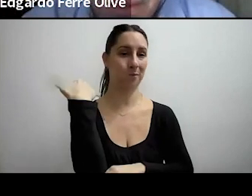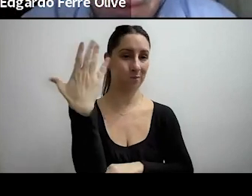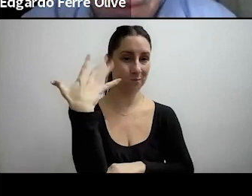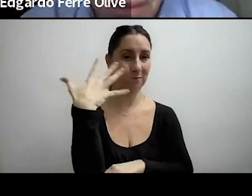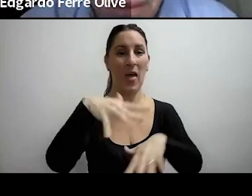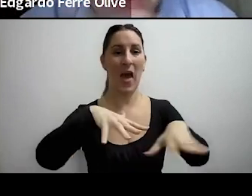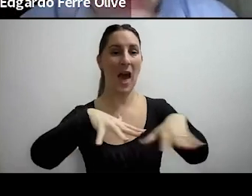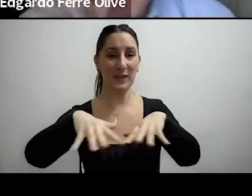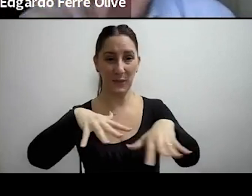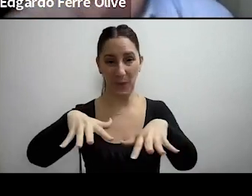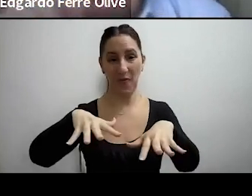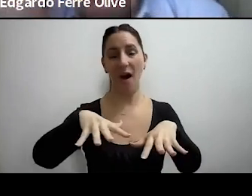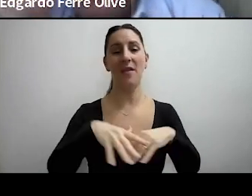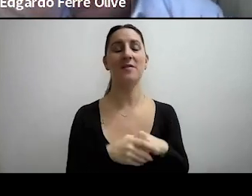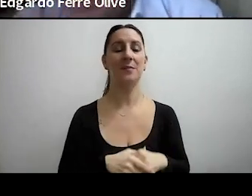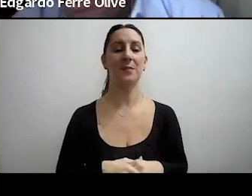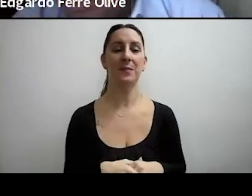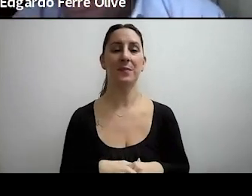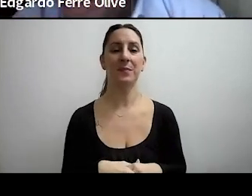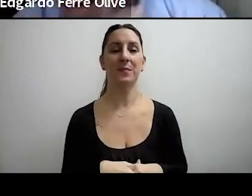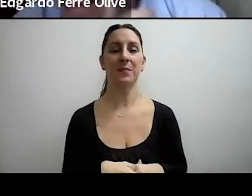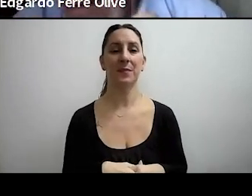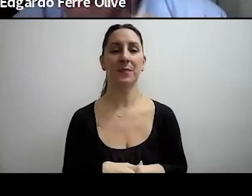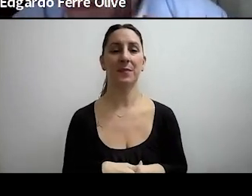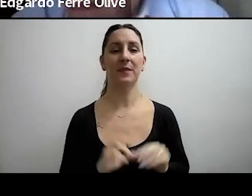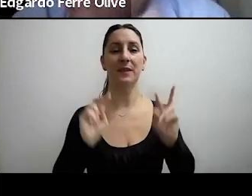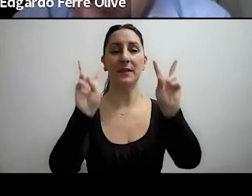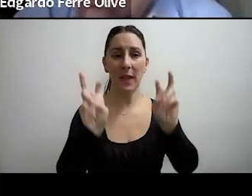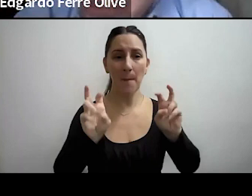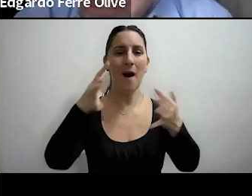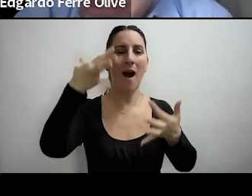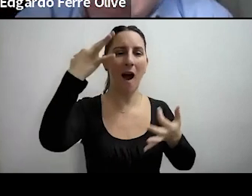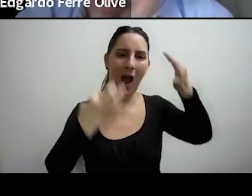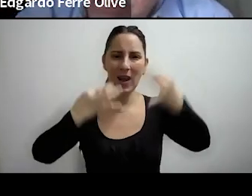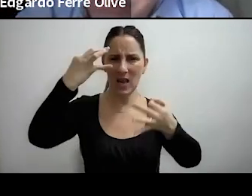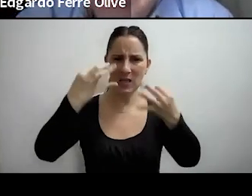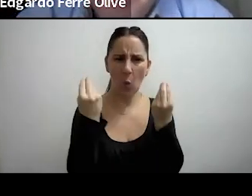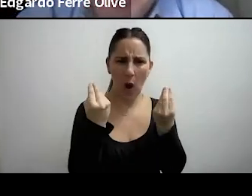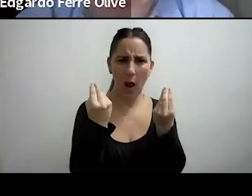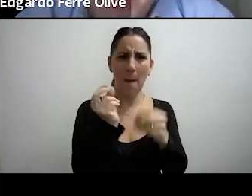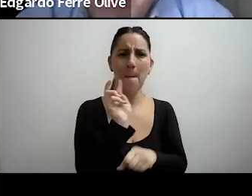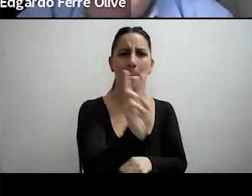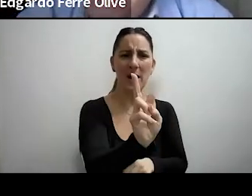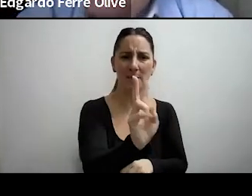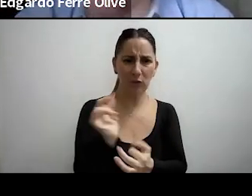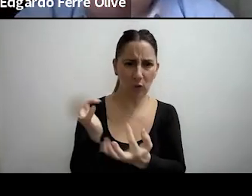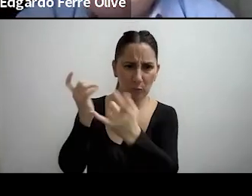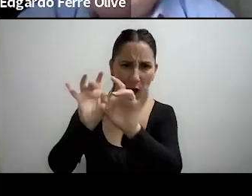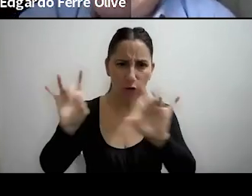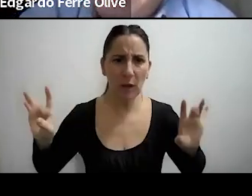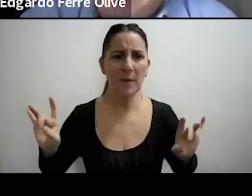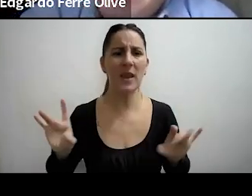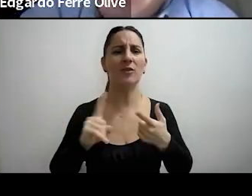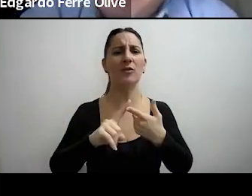pequeña charla, es el tema obviamente de analizar. ¿Qué aplico? Si aplico permisos de emisión, mecanismos administrativos,